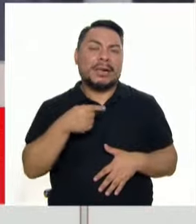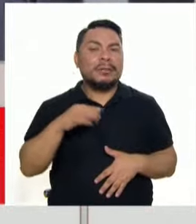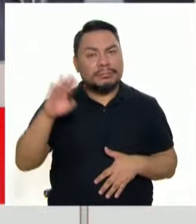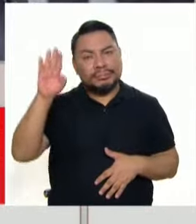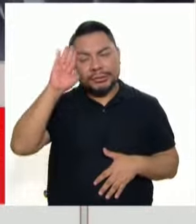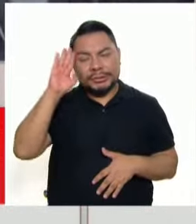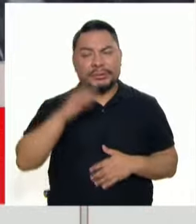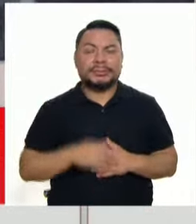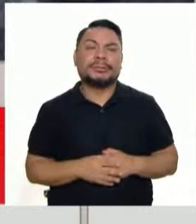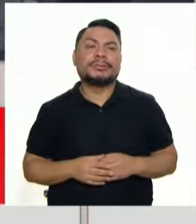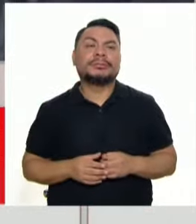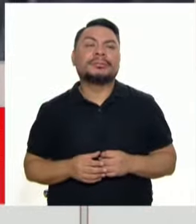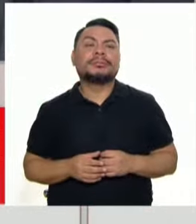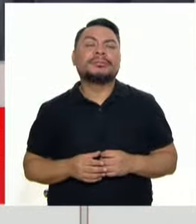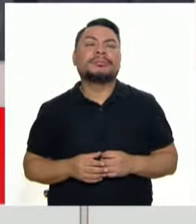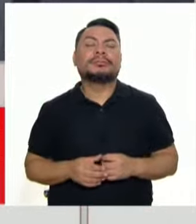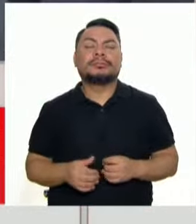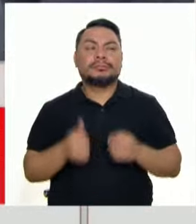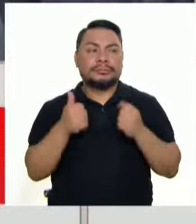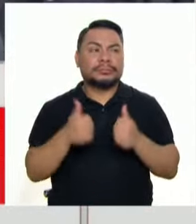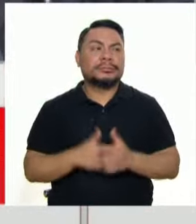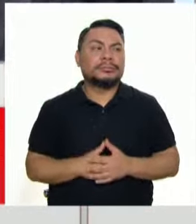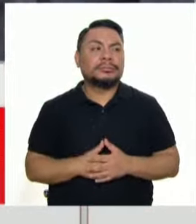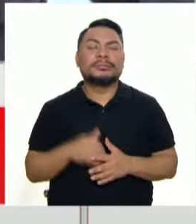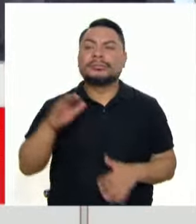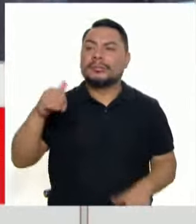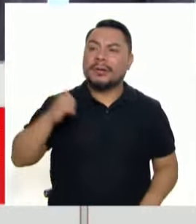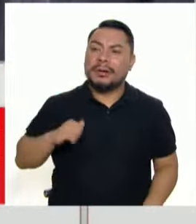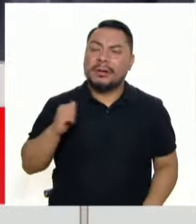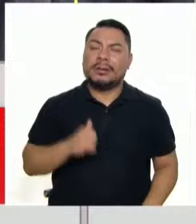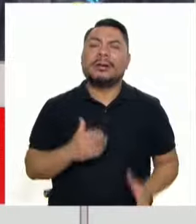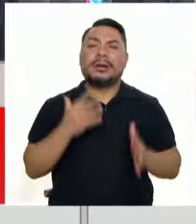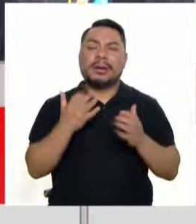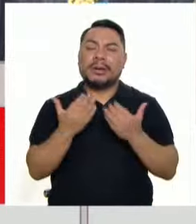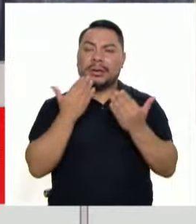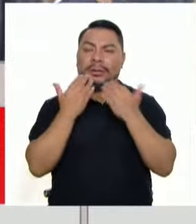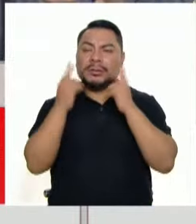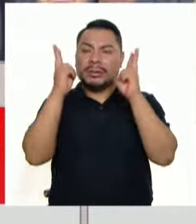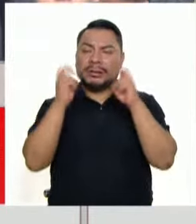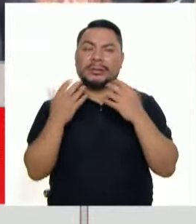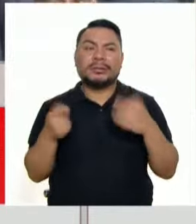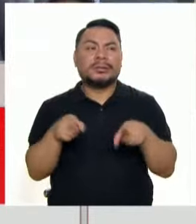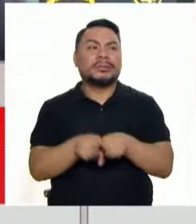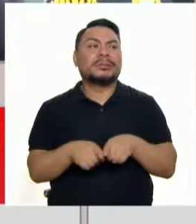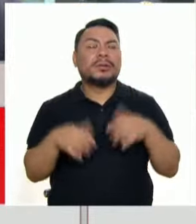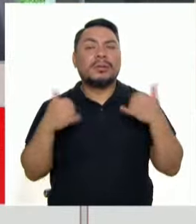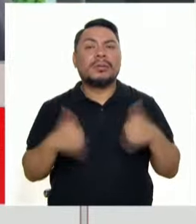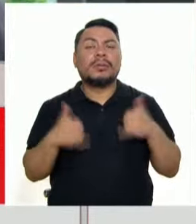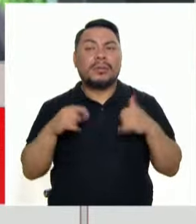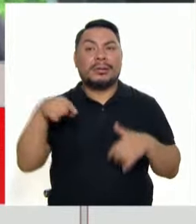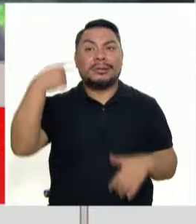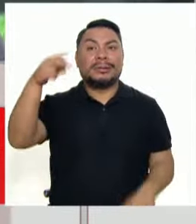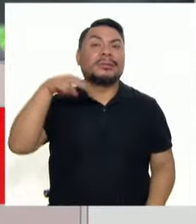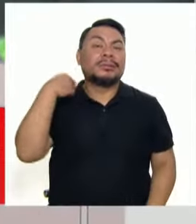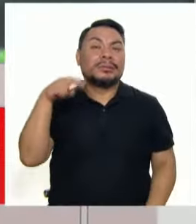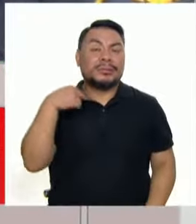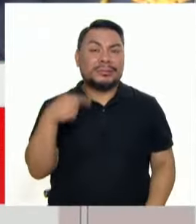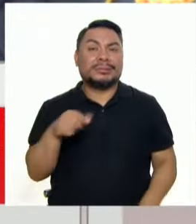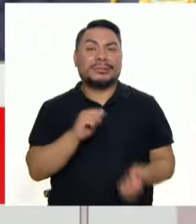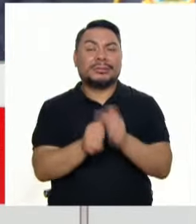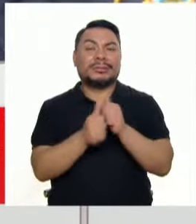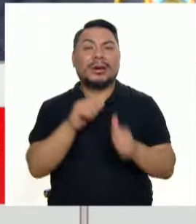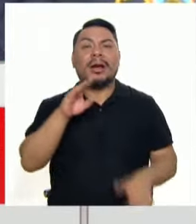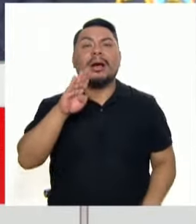efectivos. Bien, alcalde, también queremos tocar el tema de los Juegos Bolivarianos que se viene, es